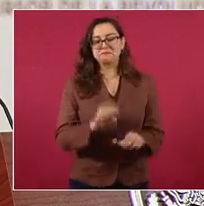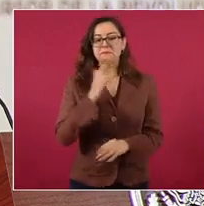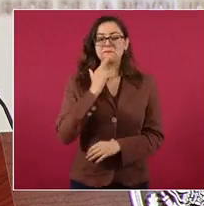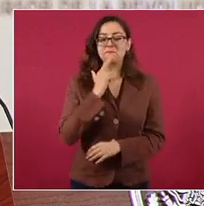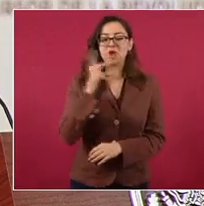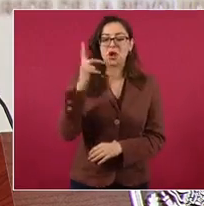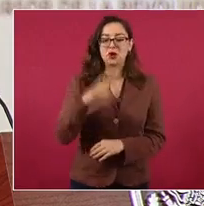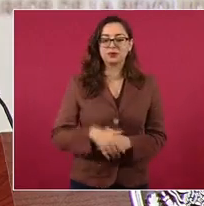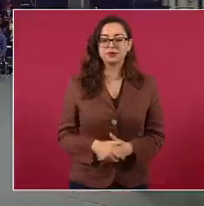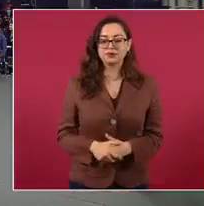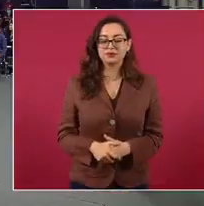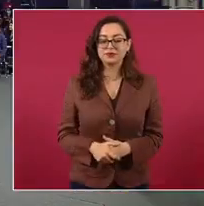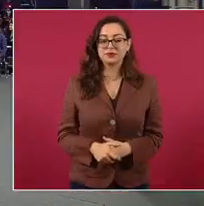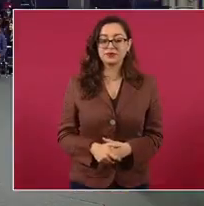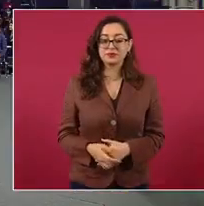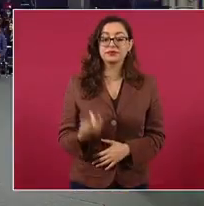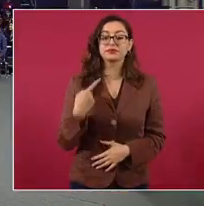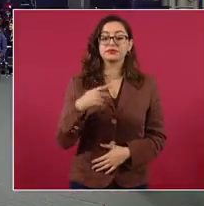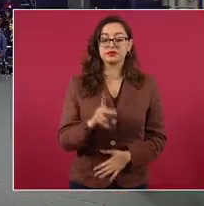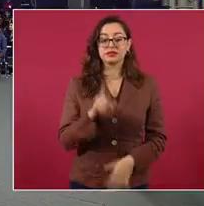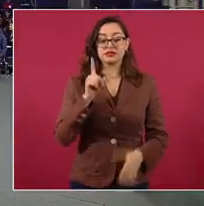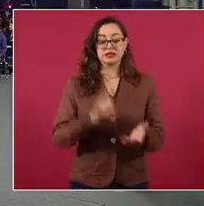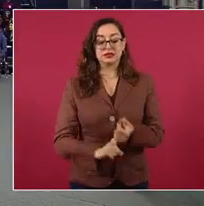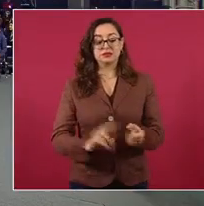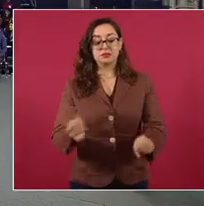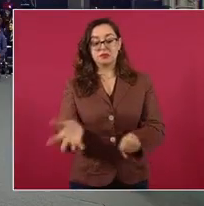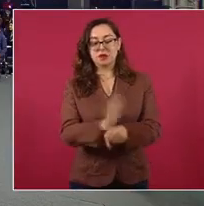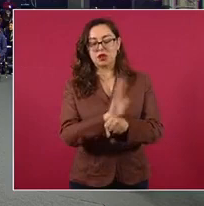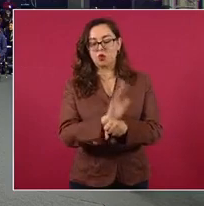Bueno, pero no me gustó de esa película El infierno,